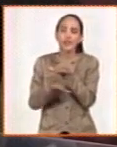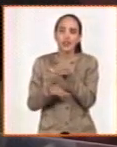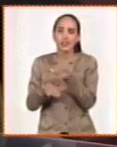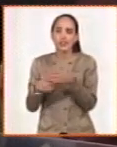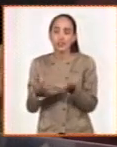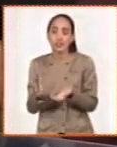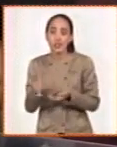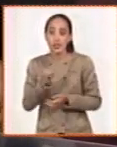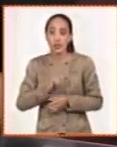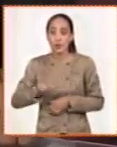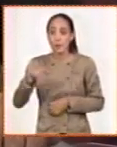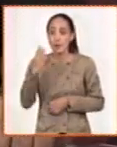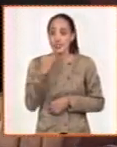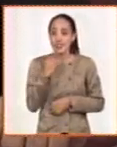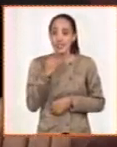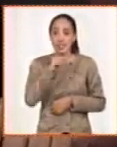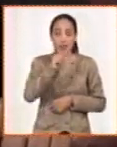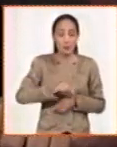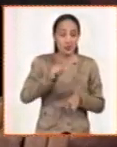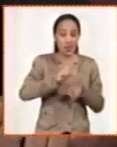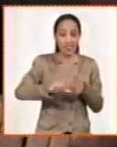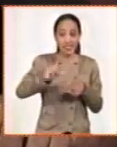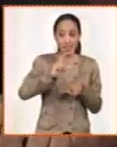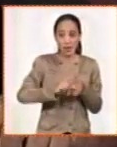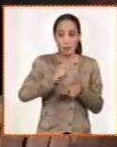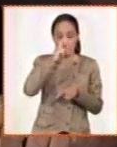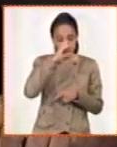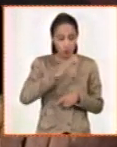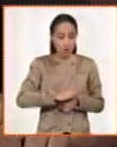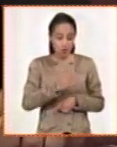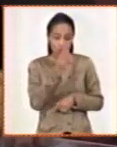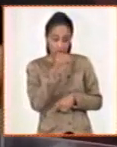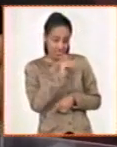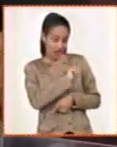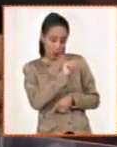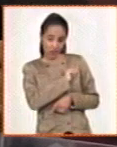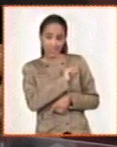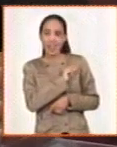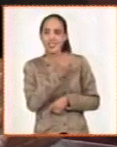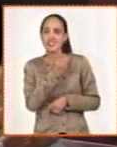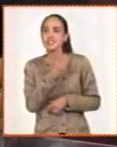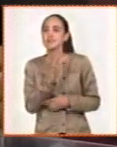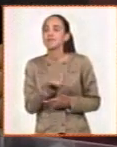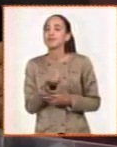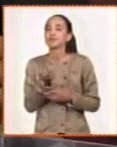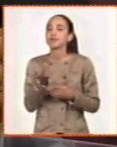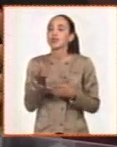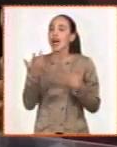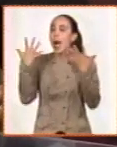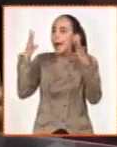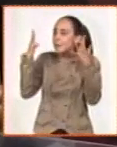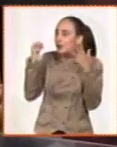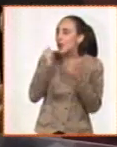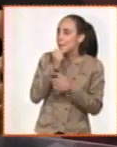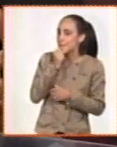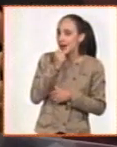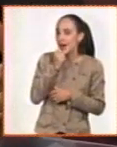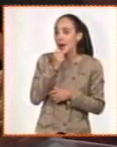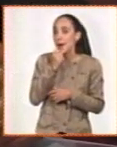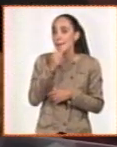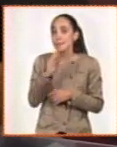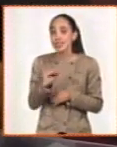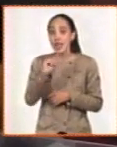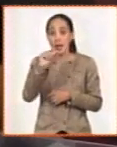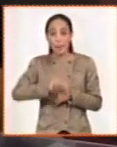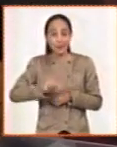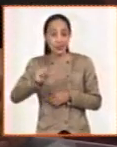también que la gente de campo, y un niño lo reafirma ahorita allí, aplaudía más, dice, me decía Sergio, la gente del campo